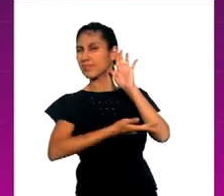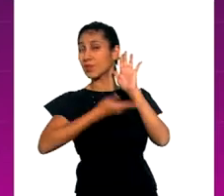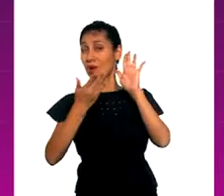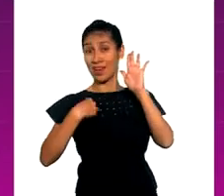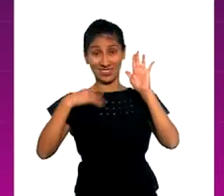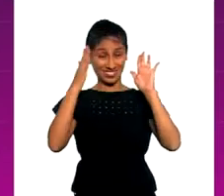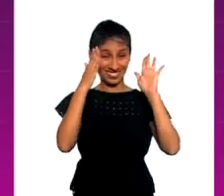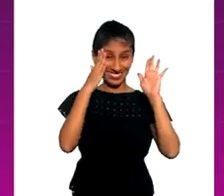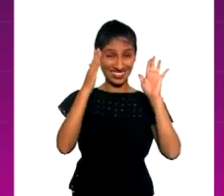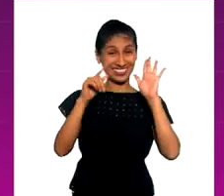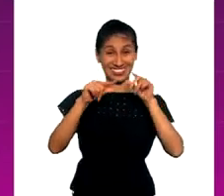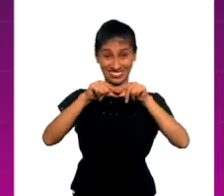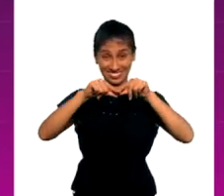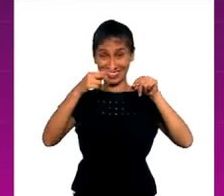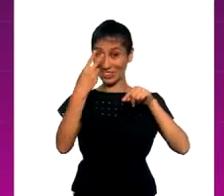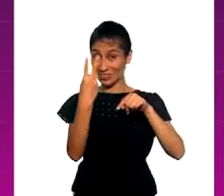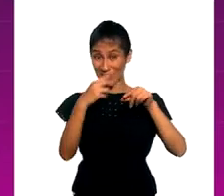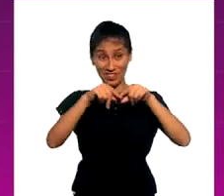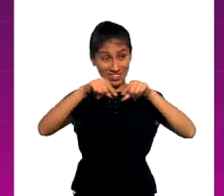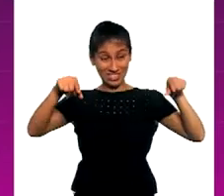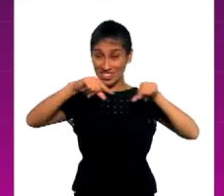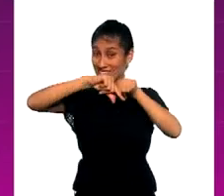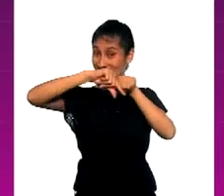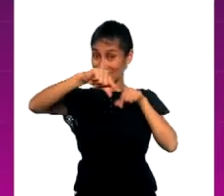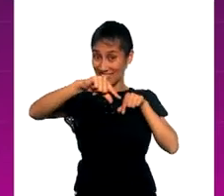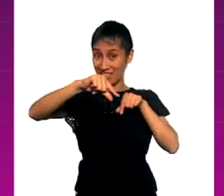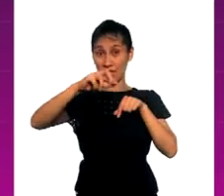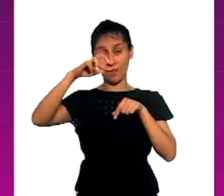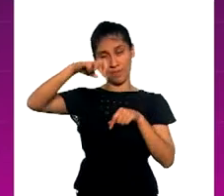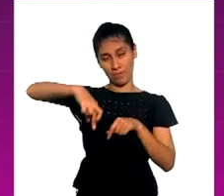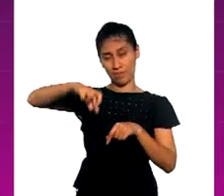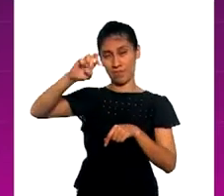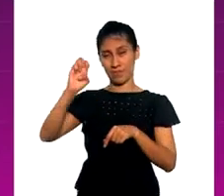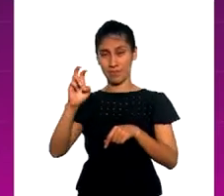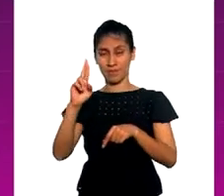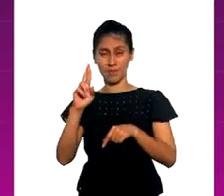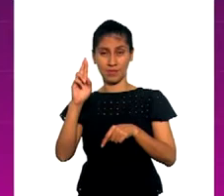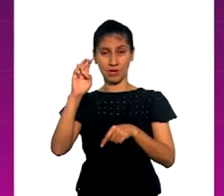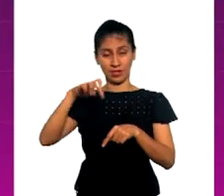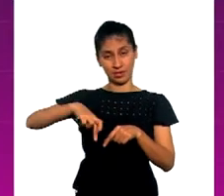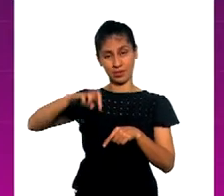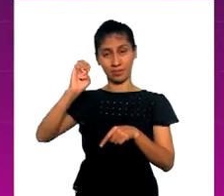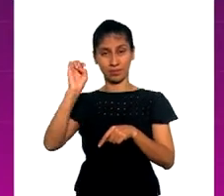yo sé son dos líneas perpendiculares así